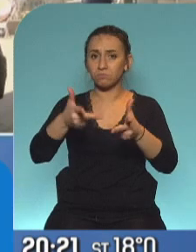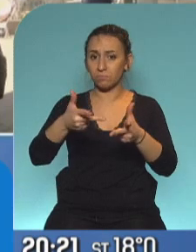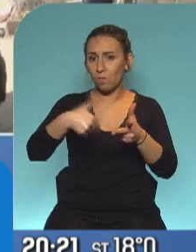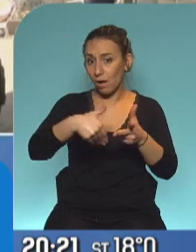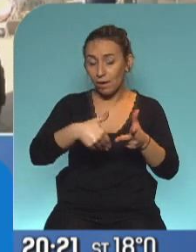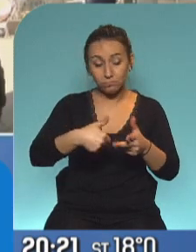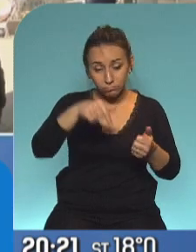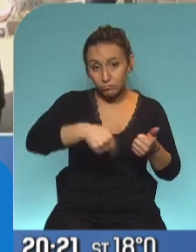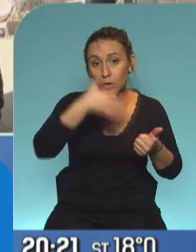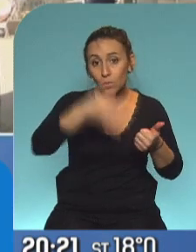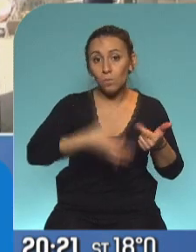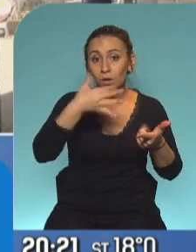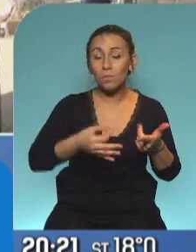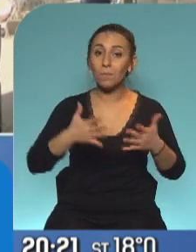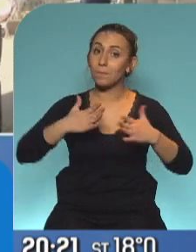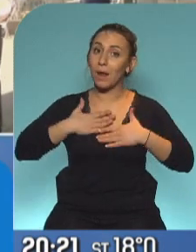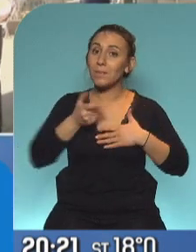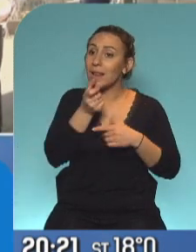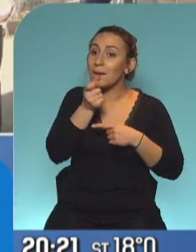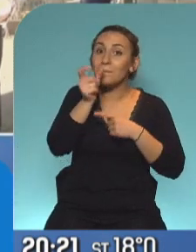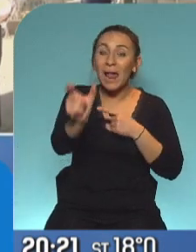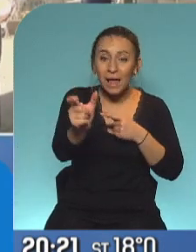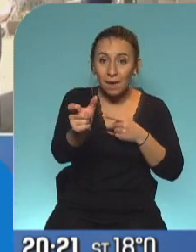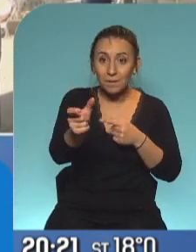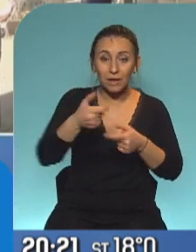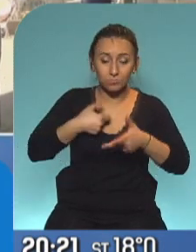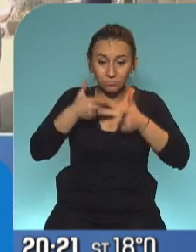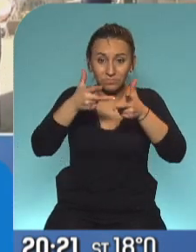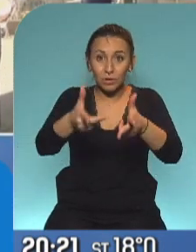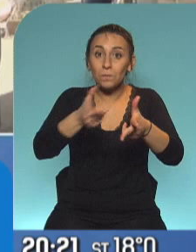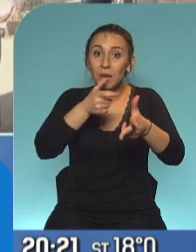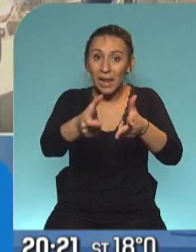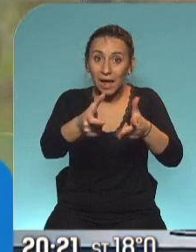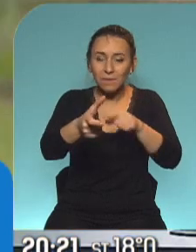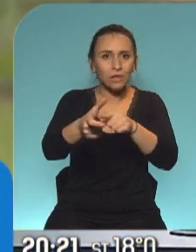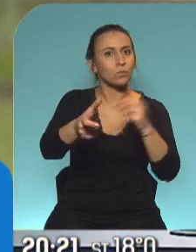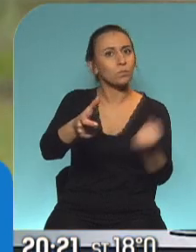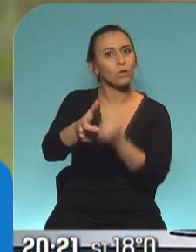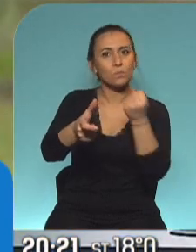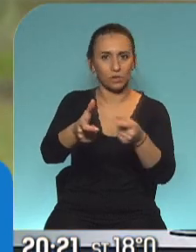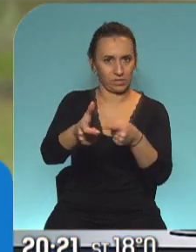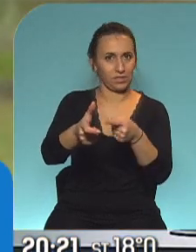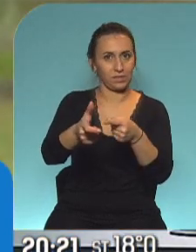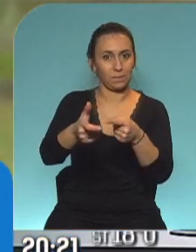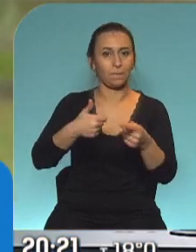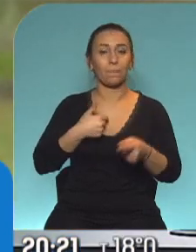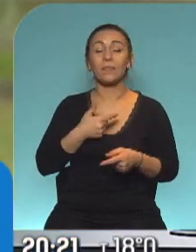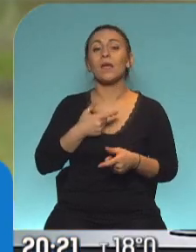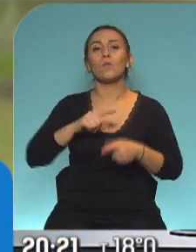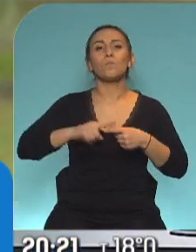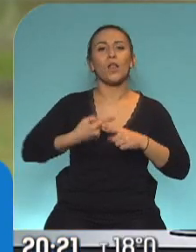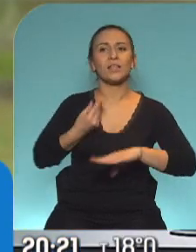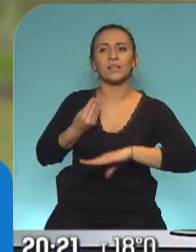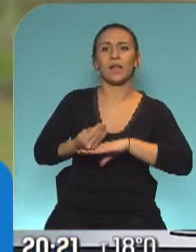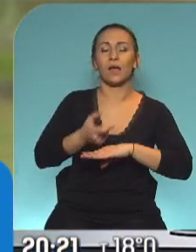palabra dada es muy importante y la palabra empeñada es muy importante. Y no mentir en política